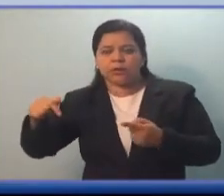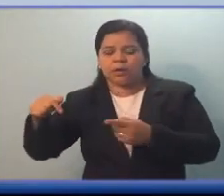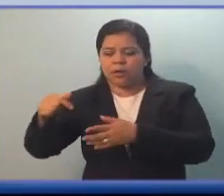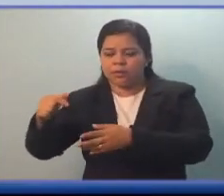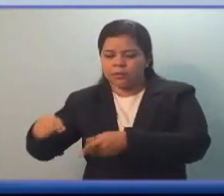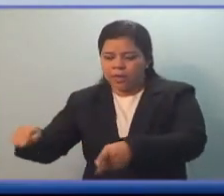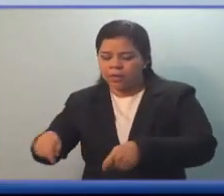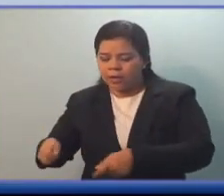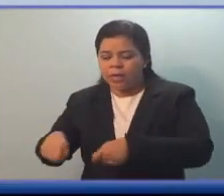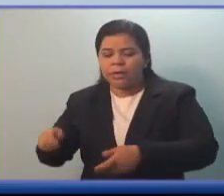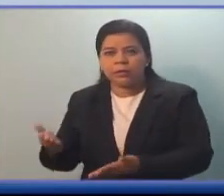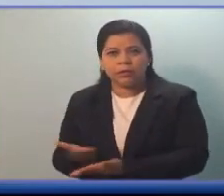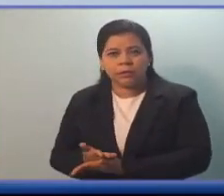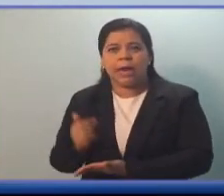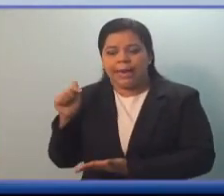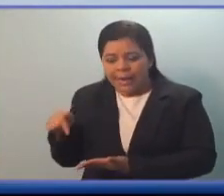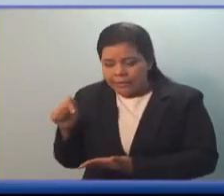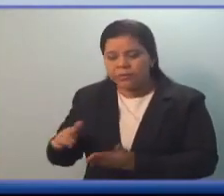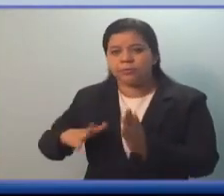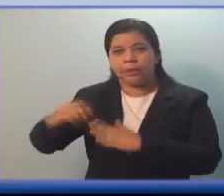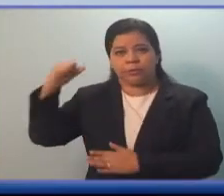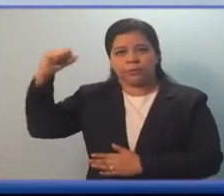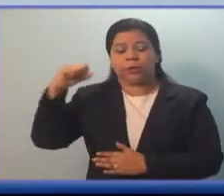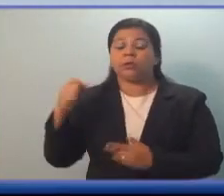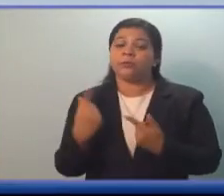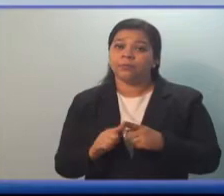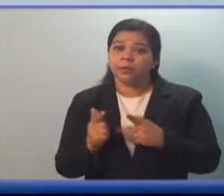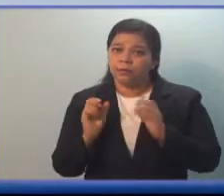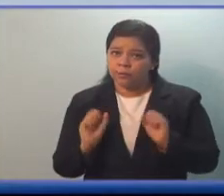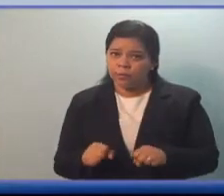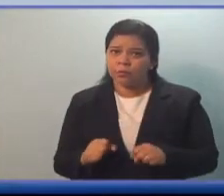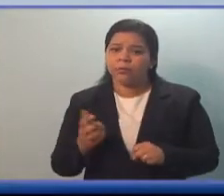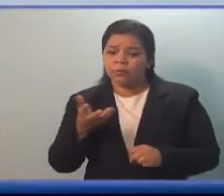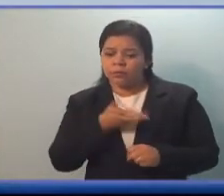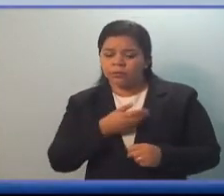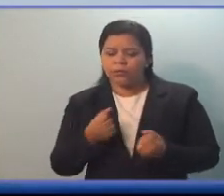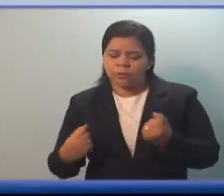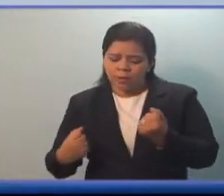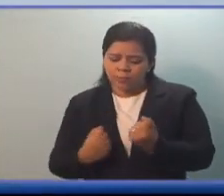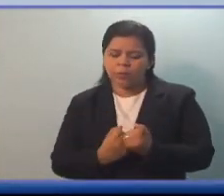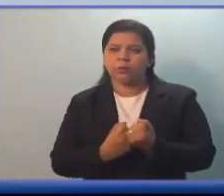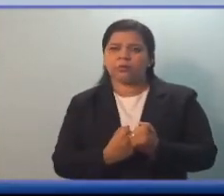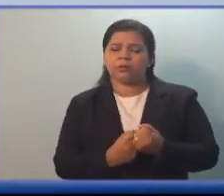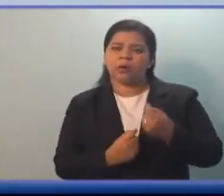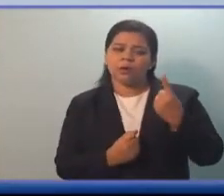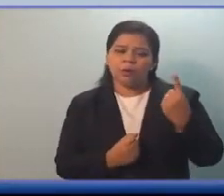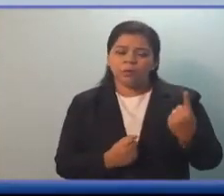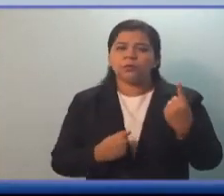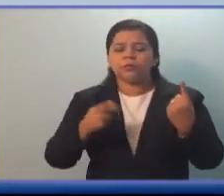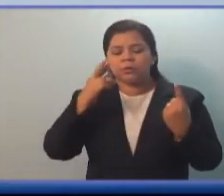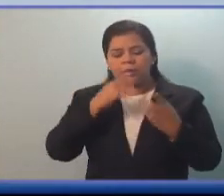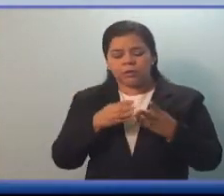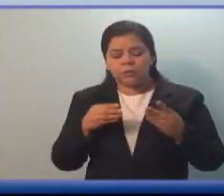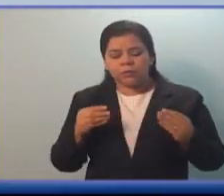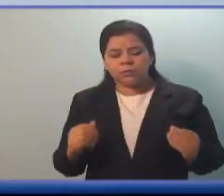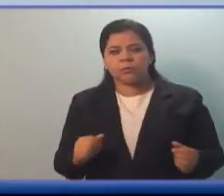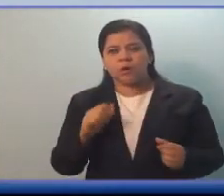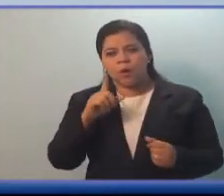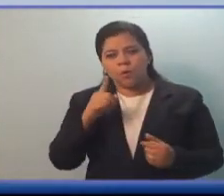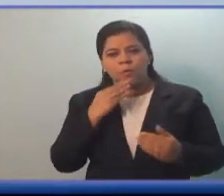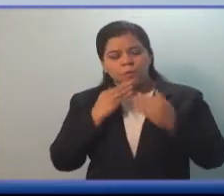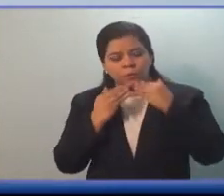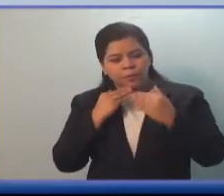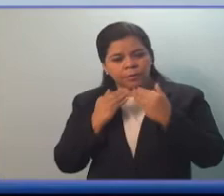amparo, en un momento determinado se puede apoyar un criterio, una resolución, una